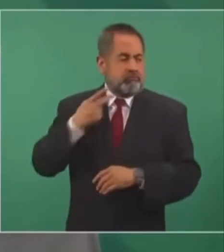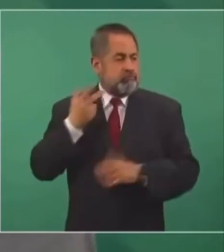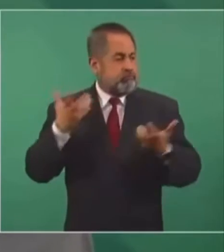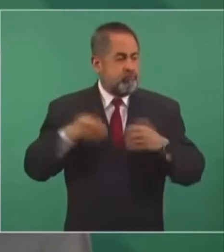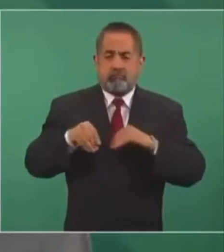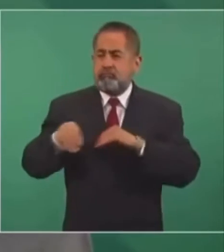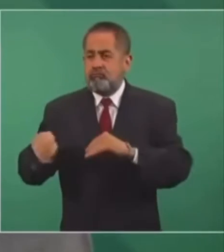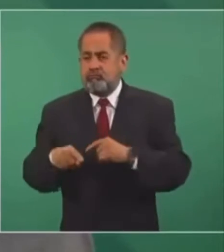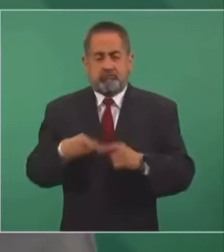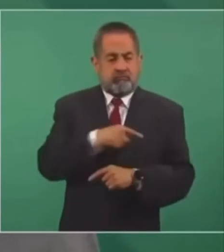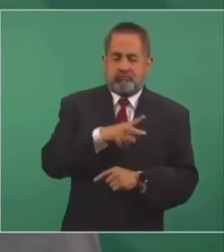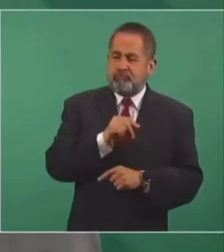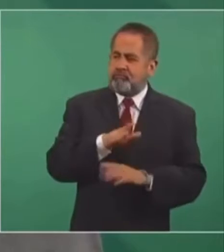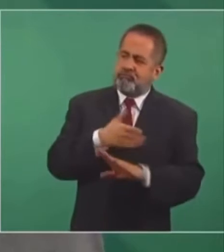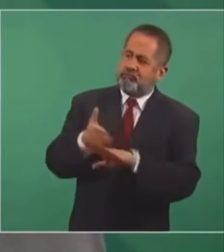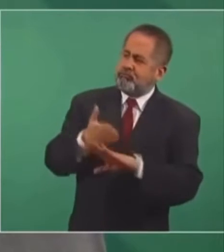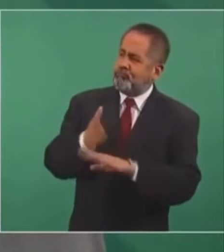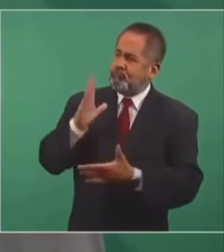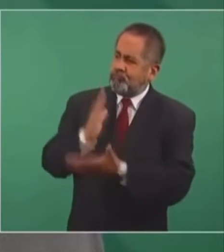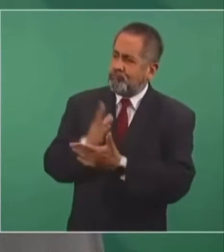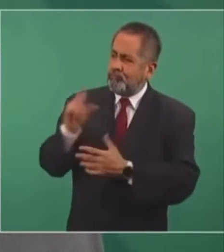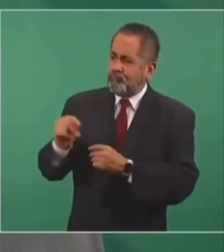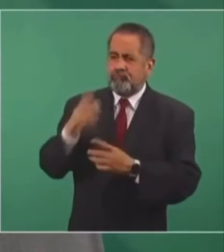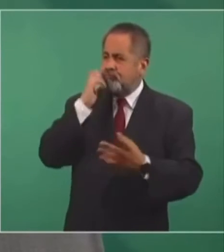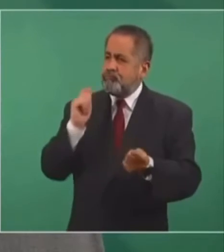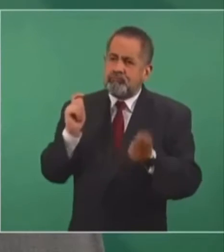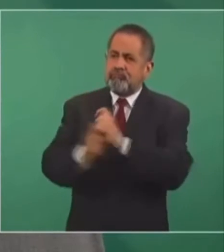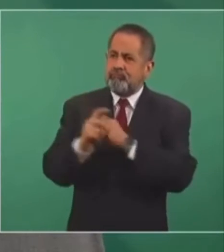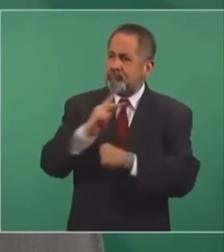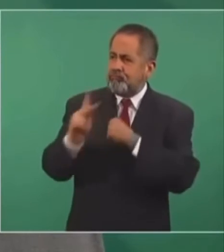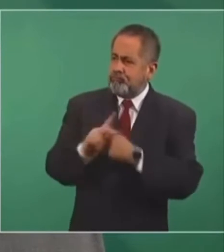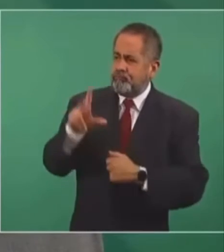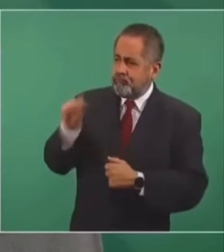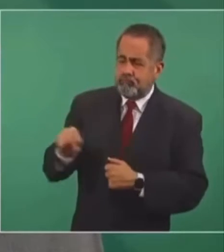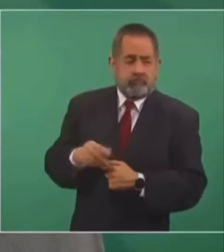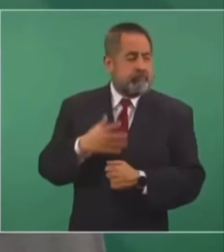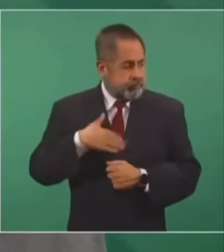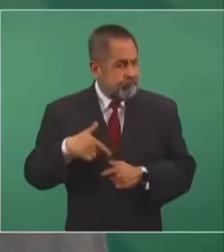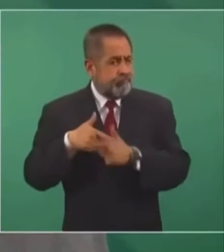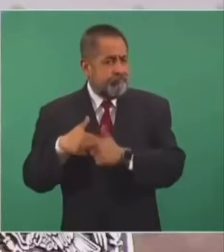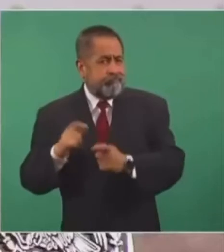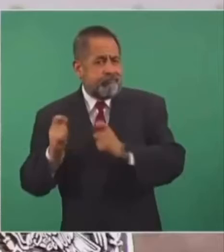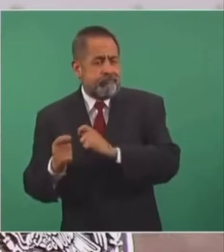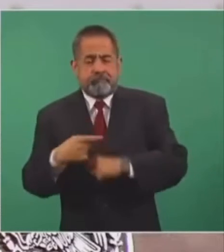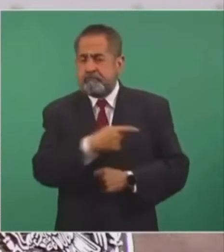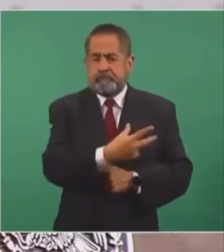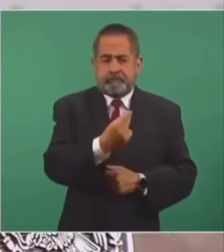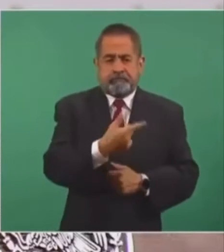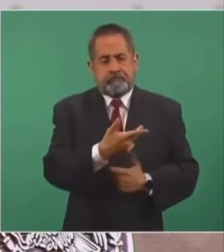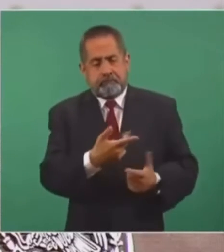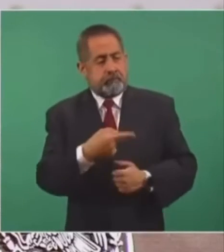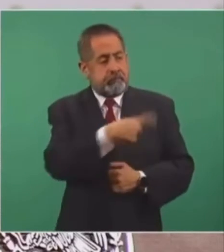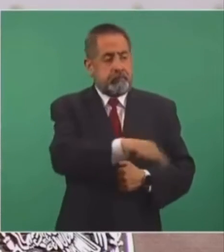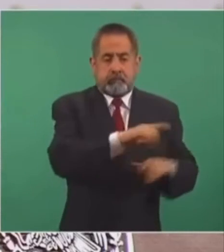desincentivan la producción de energías limpias y generan incertidumbre no es la primera vez que el presidente andrés manuel lópez obrador